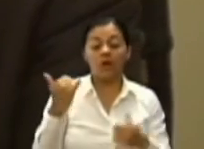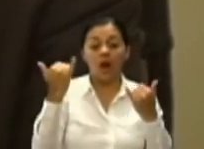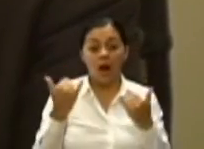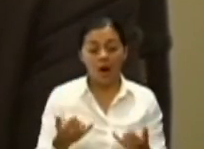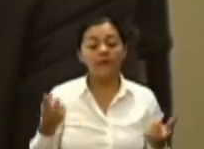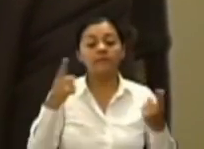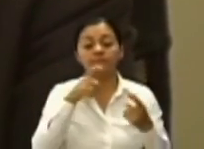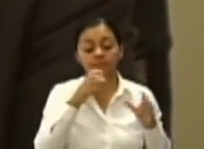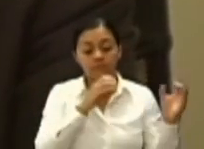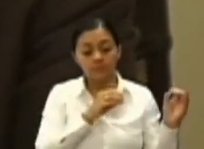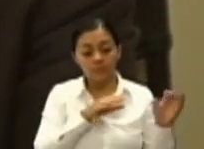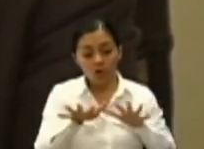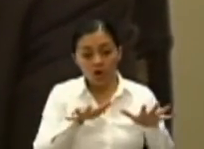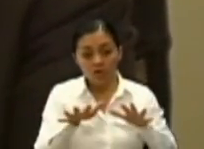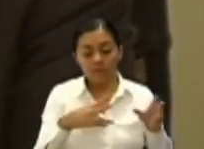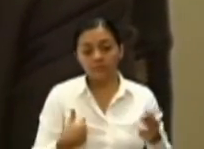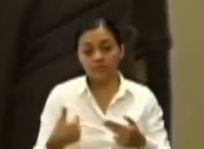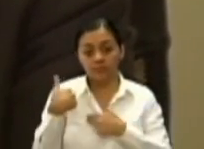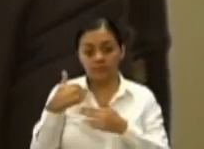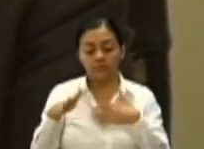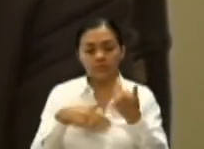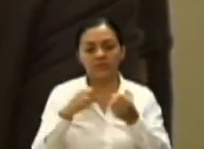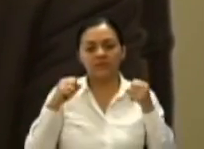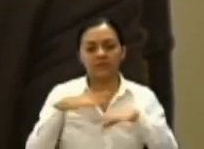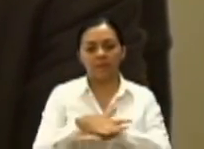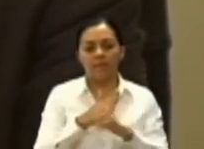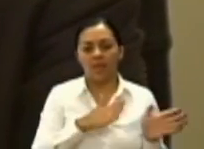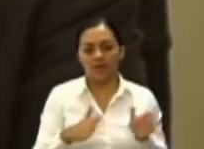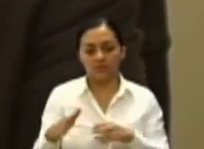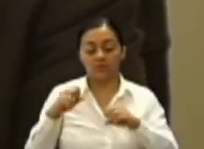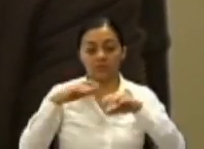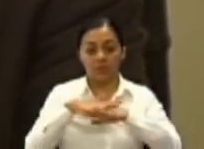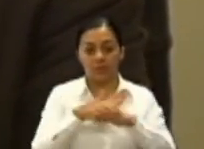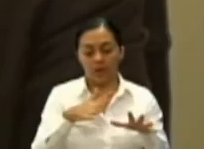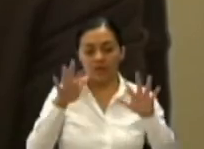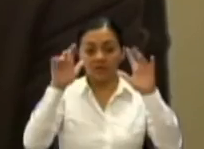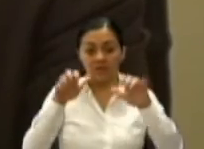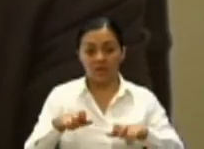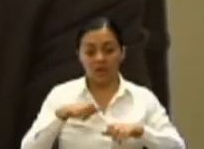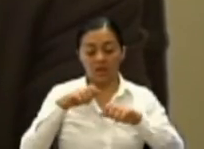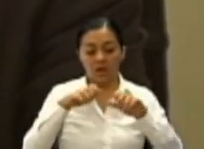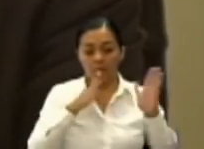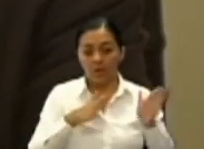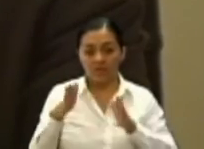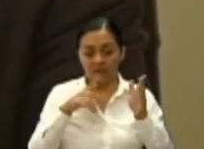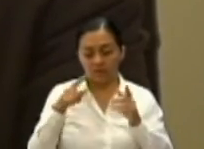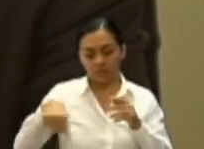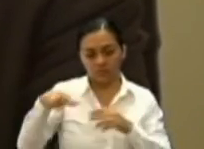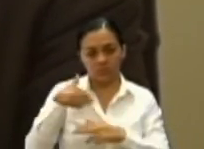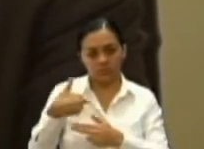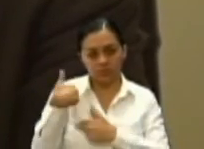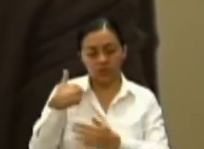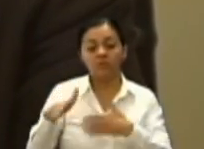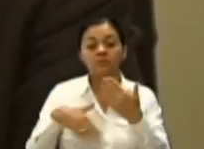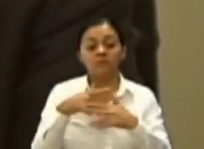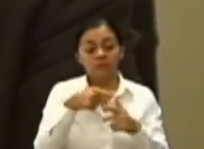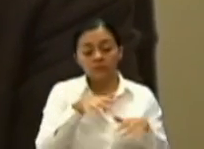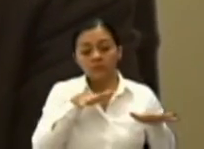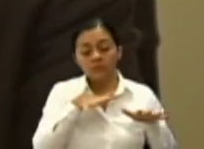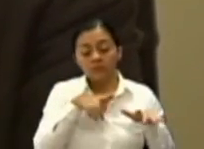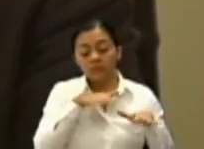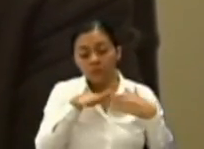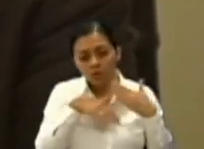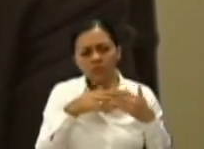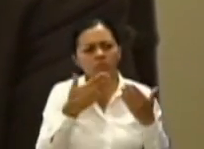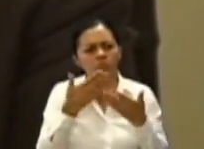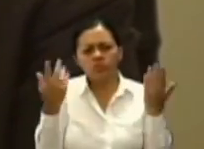y sobre un tema específico al cual hemos convocado a la sociedad ecuatoriana los grandes niveles desigualdad e inequidad e injusticia que aún tiene